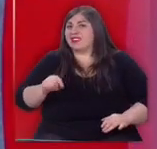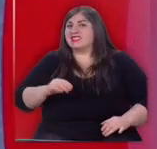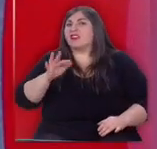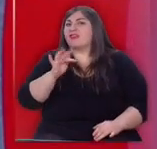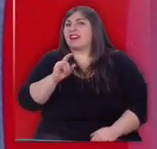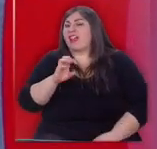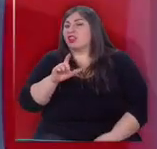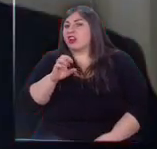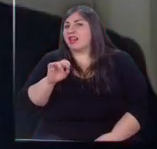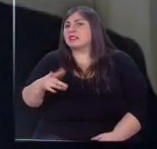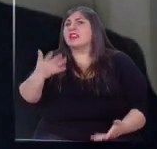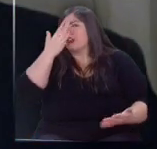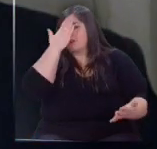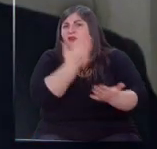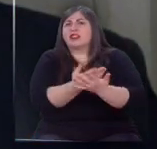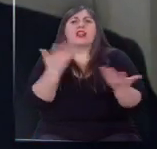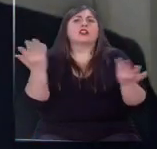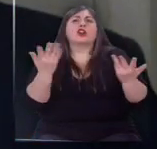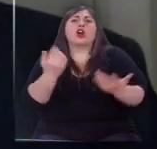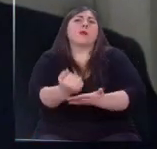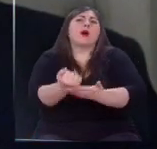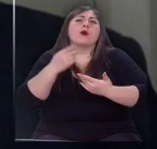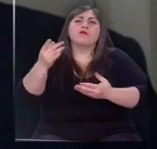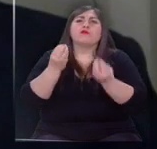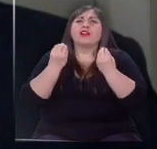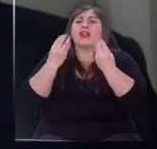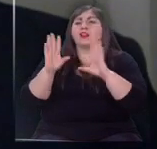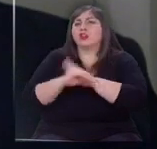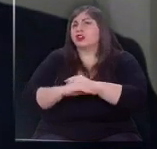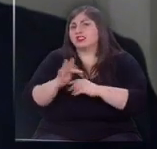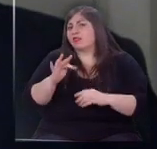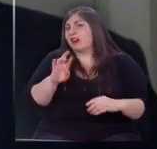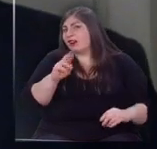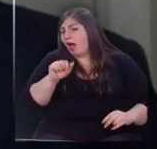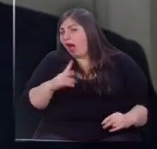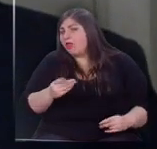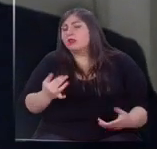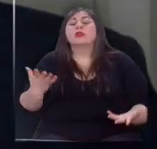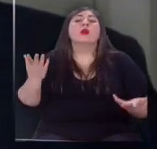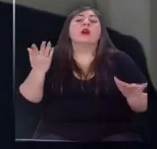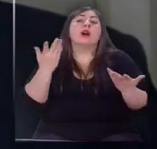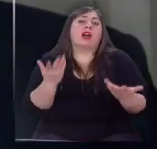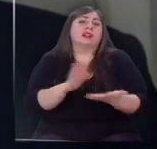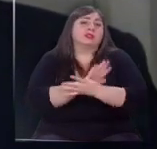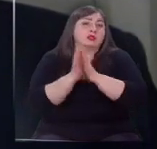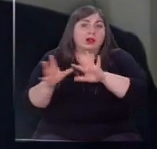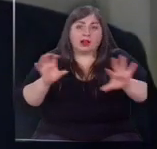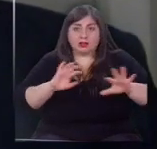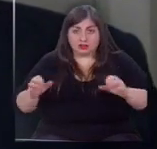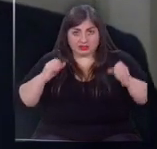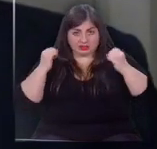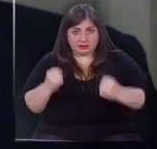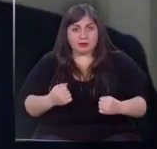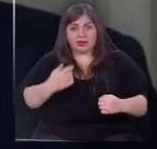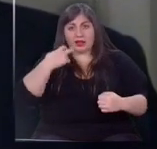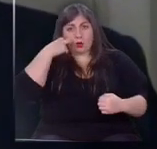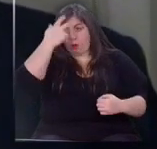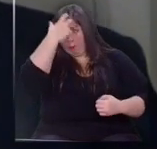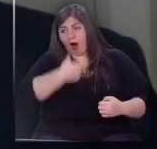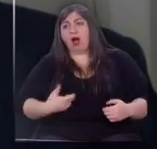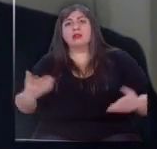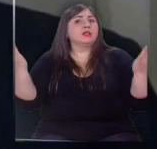se está echando manos, si usted quiere, Fernando, buenas noches, lo vemos ahí, a todos los elementos que se pueda, incluso en materia humana, ¿no?